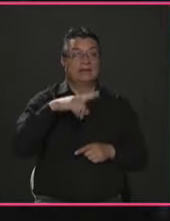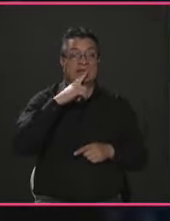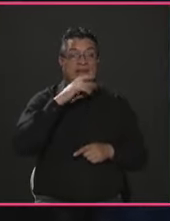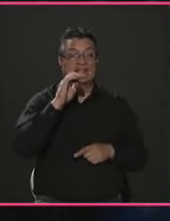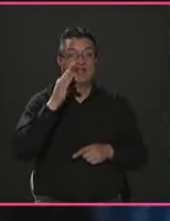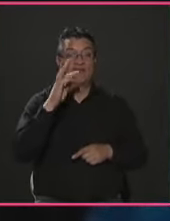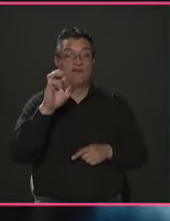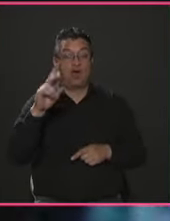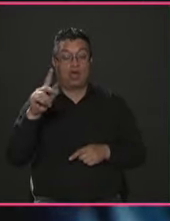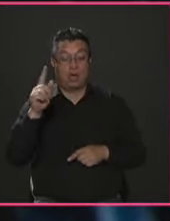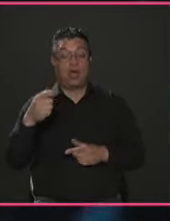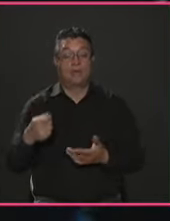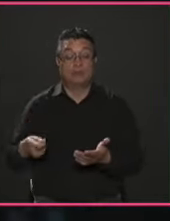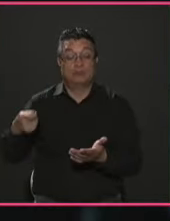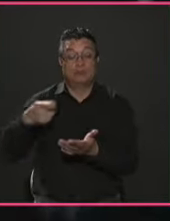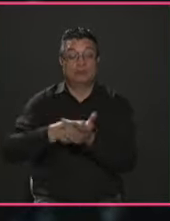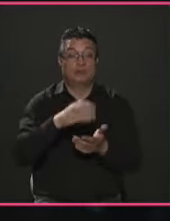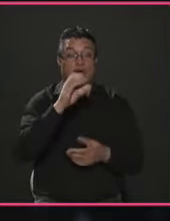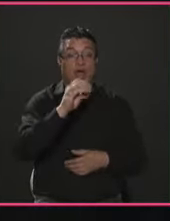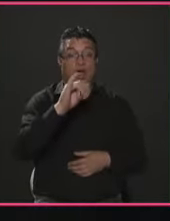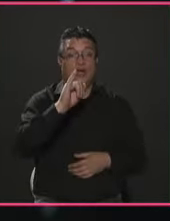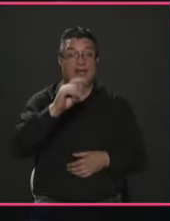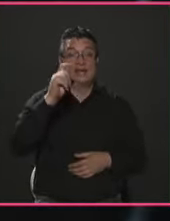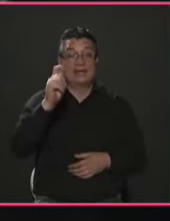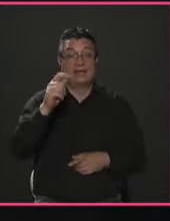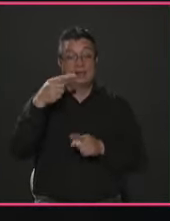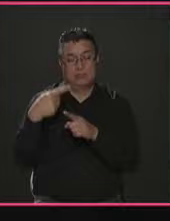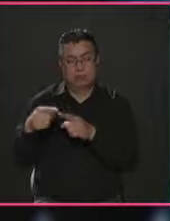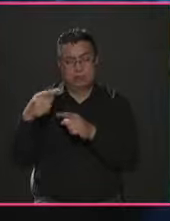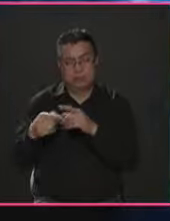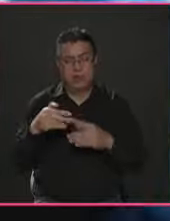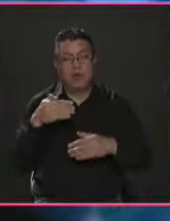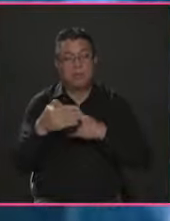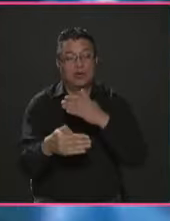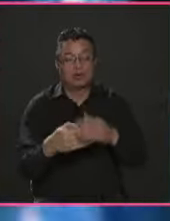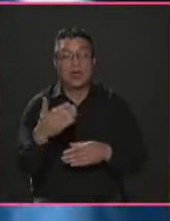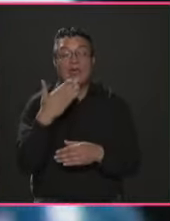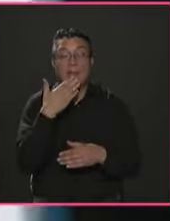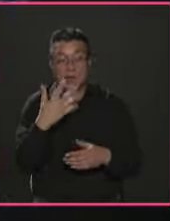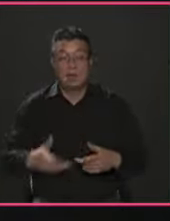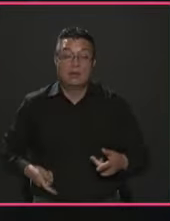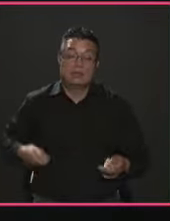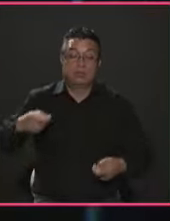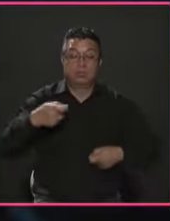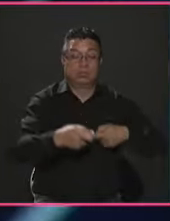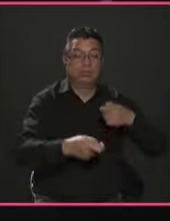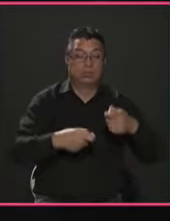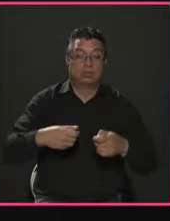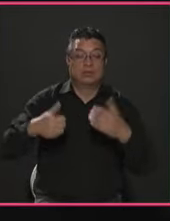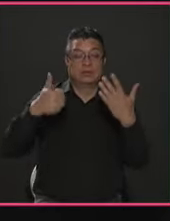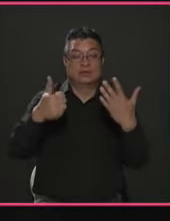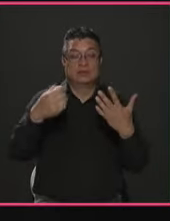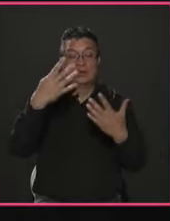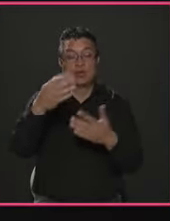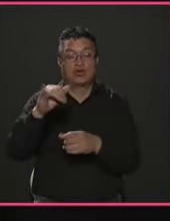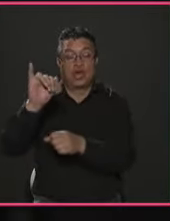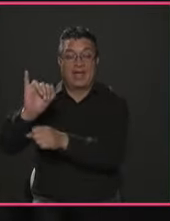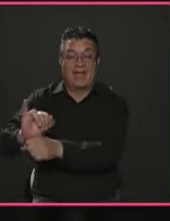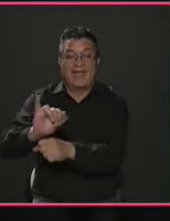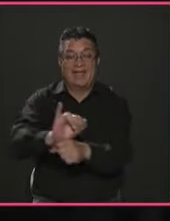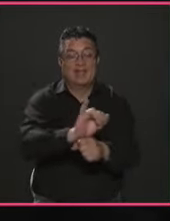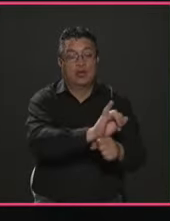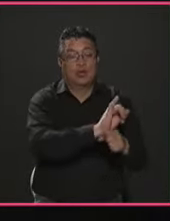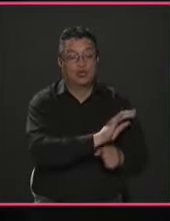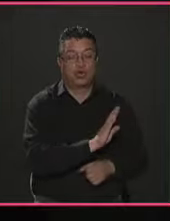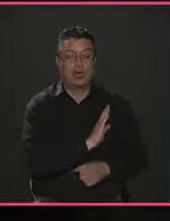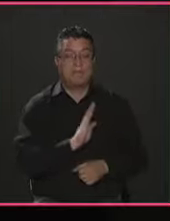financiamiento de fondo de la uit para una serie de procesos y por la propia aporte de esas 64 instituciones que Son